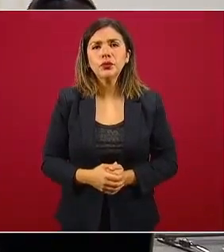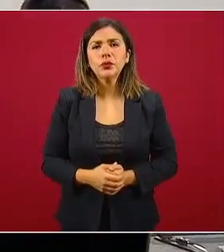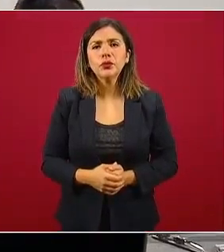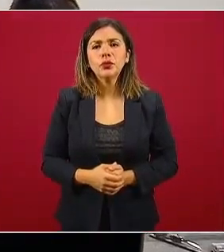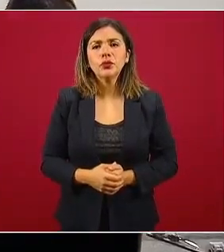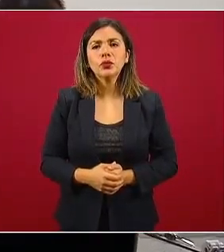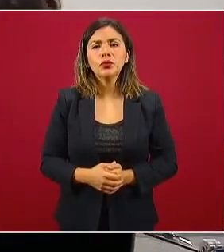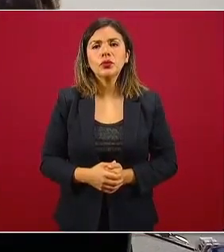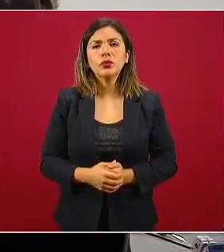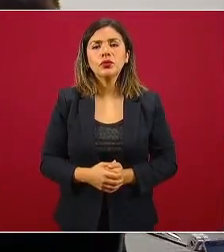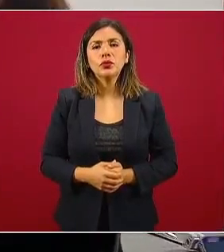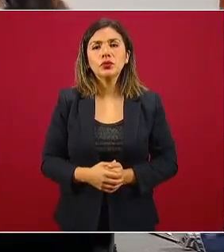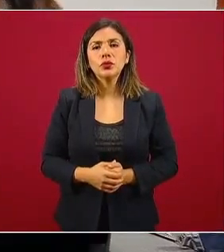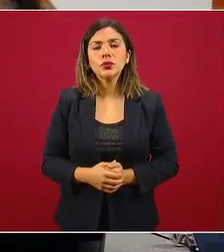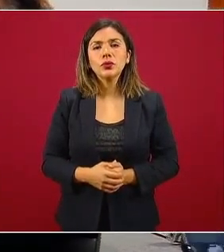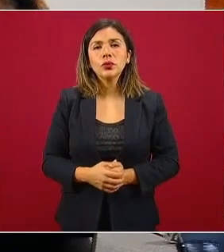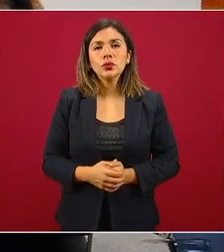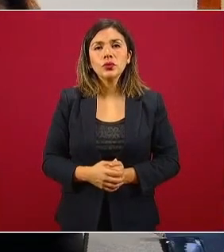Faltas tú.